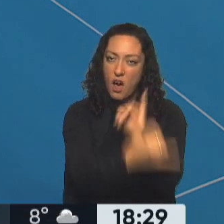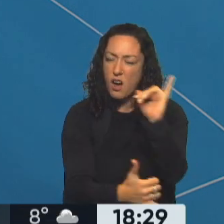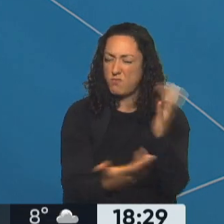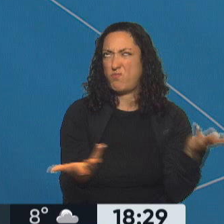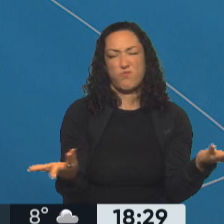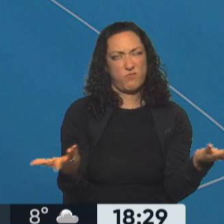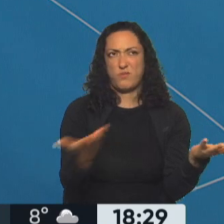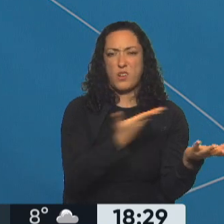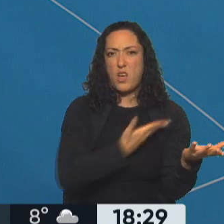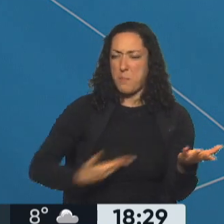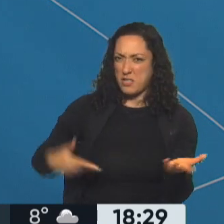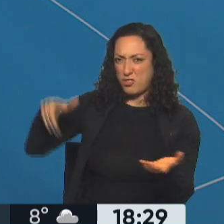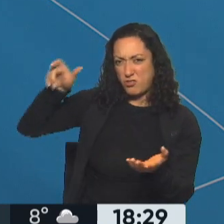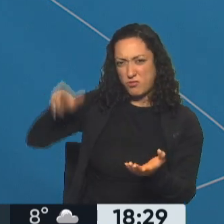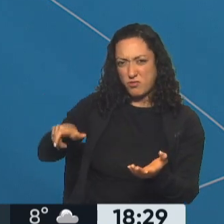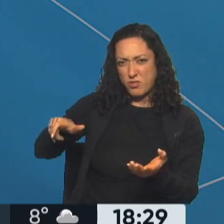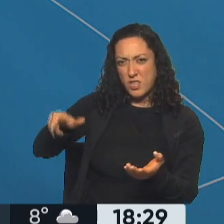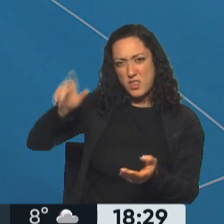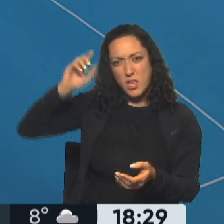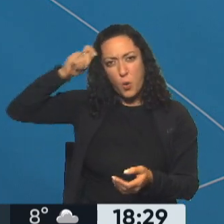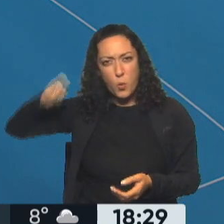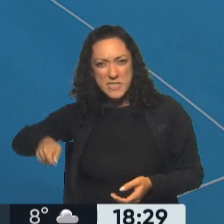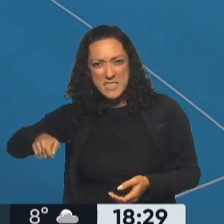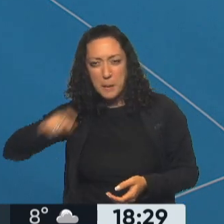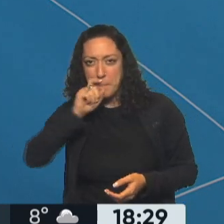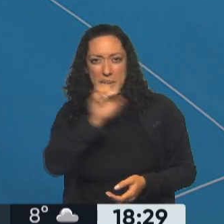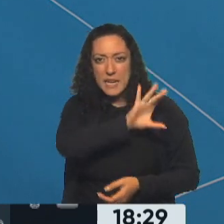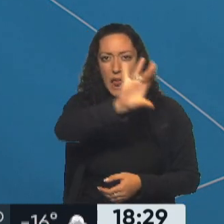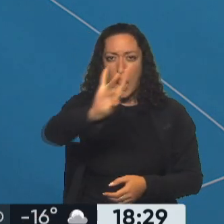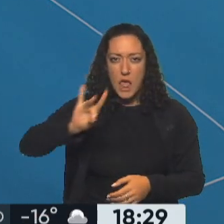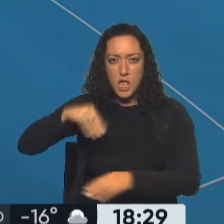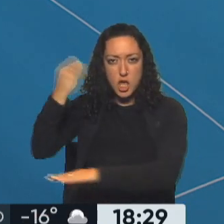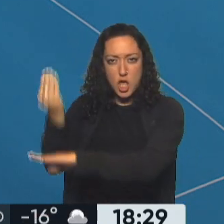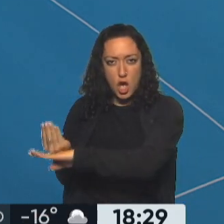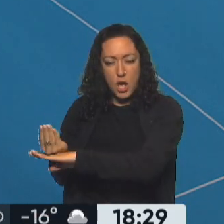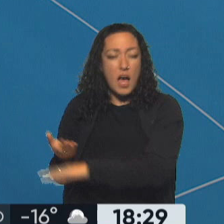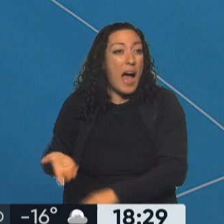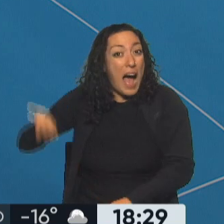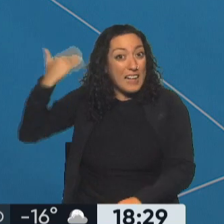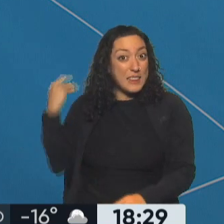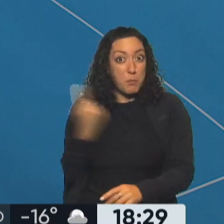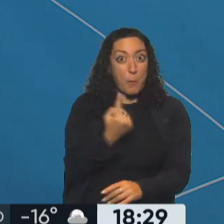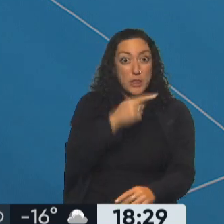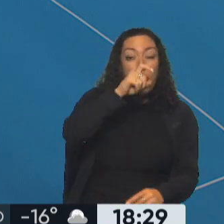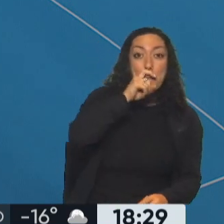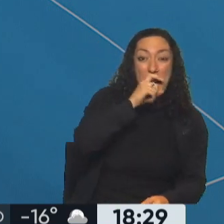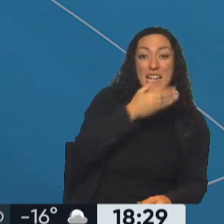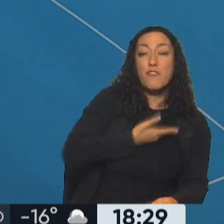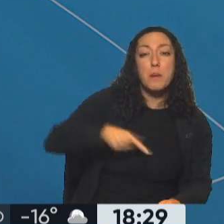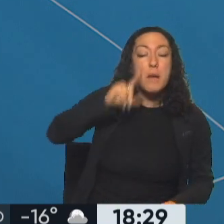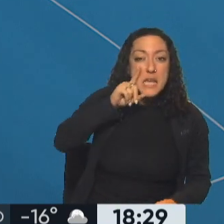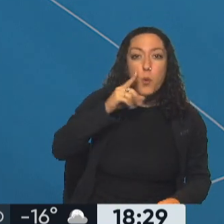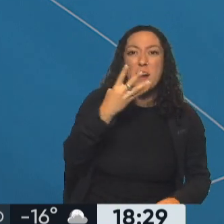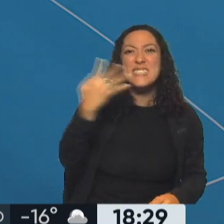juez puesto a dedo por Mauricio Macri, ¿dónde estaba hace algunos años atrás cuando Macri de un plumazo le pedía al fondo